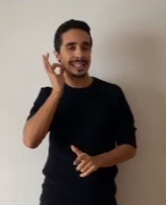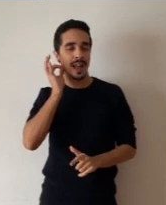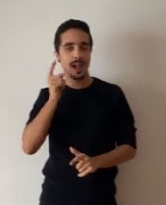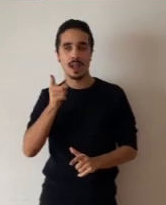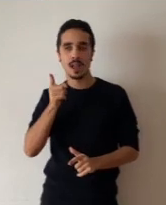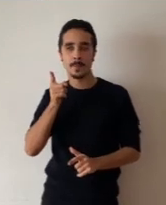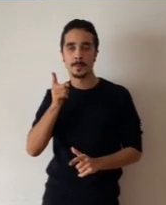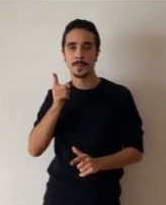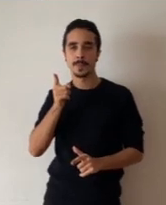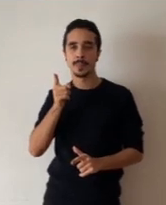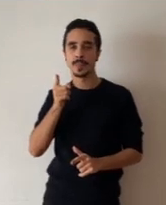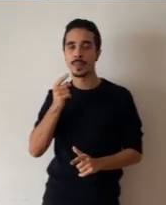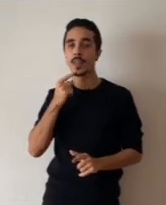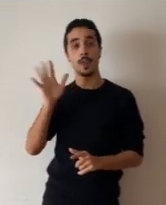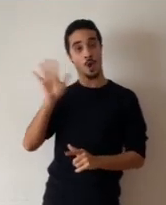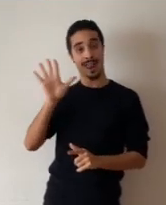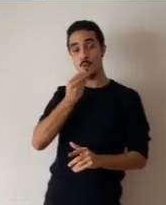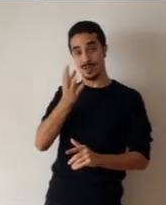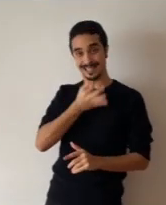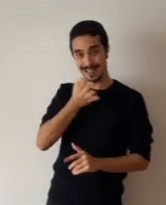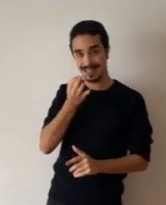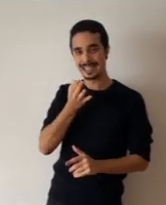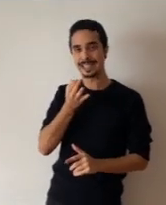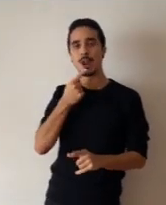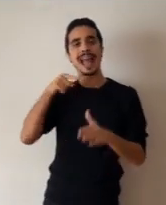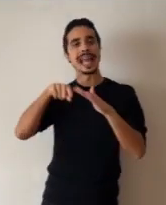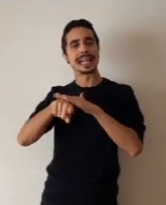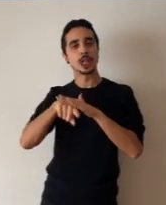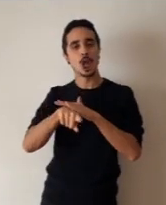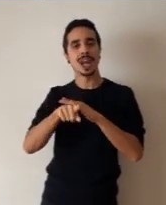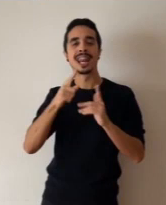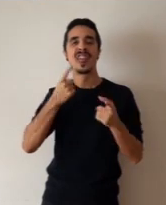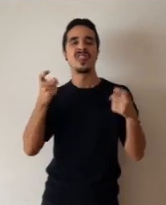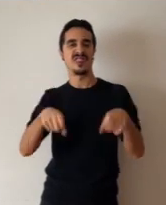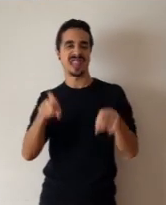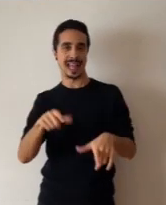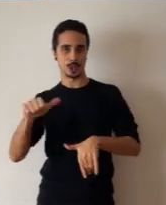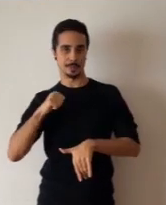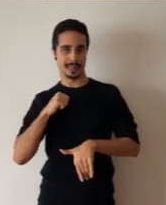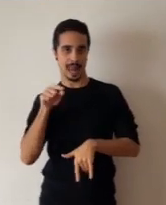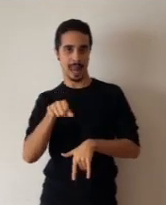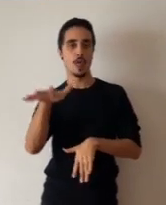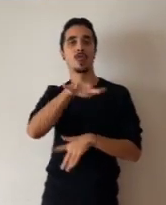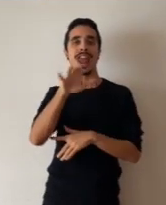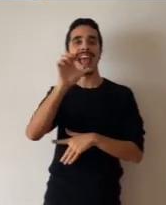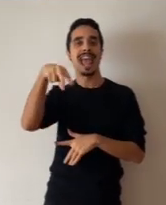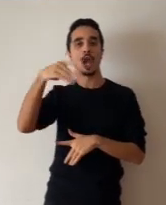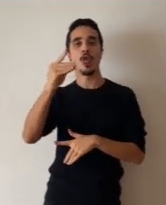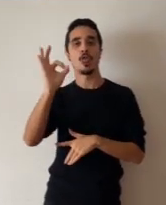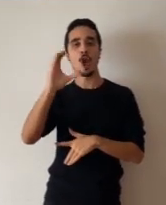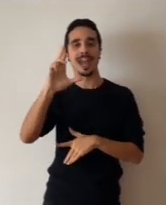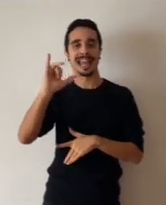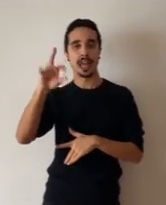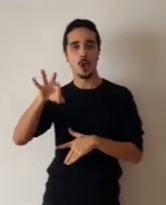Bueno, hay una chica que dice que hola, buenas tardes. ¿Cómo se están gestionando las citas hospitalarias en caso de endocrino en